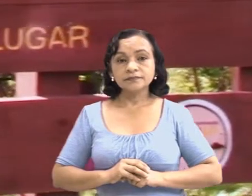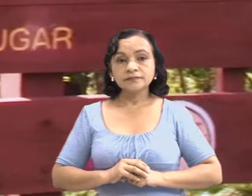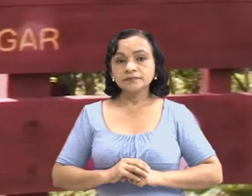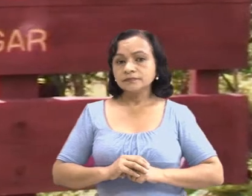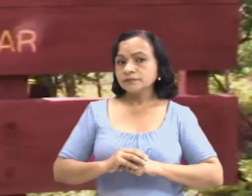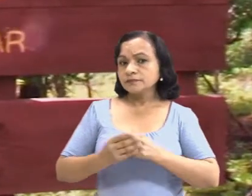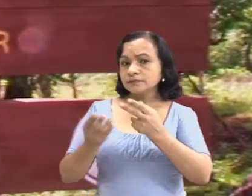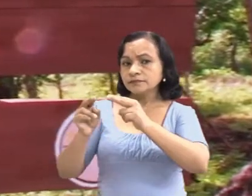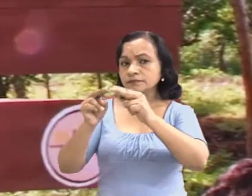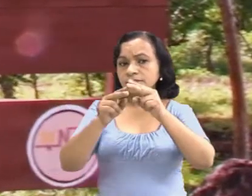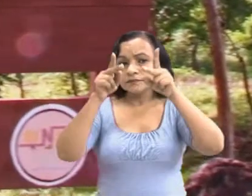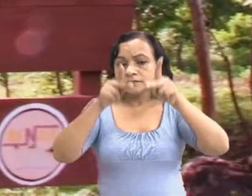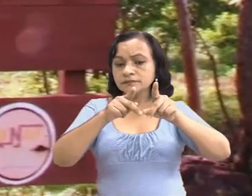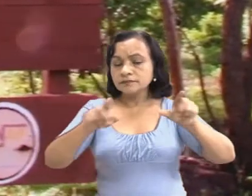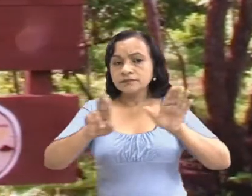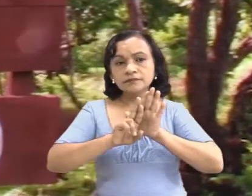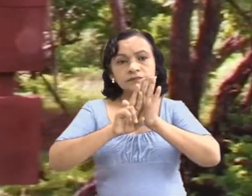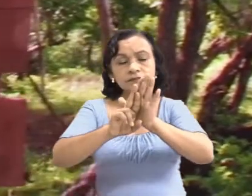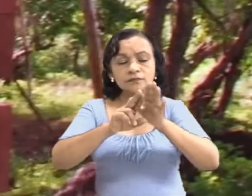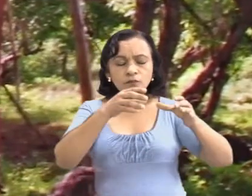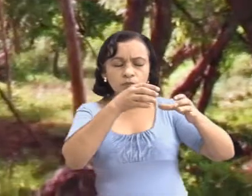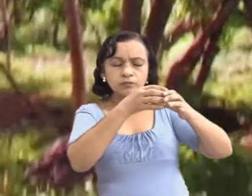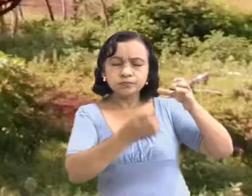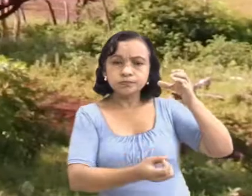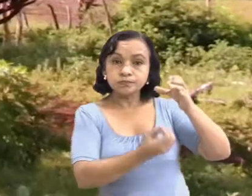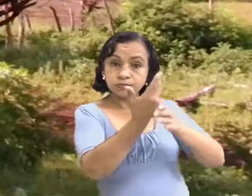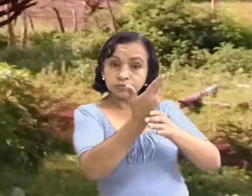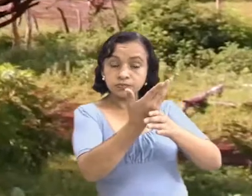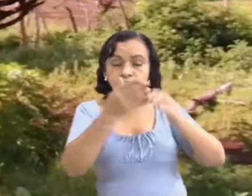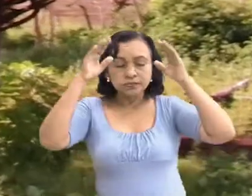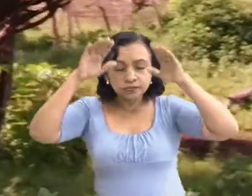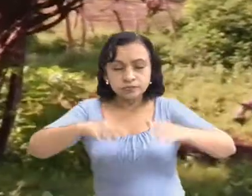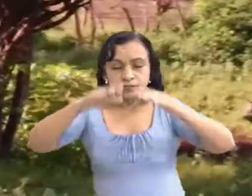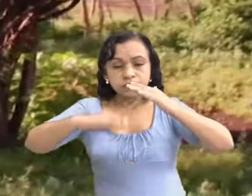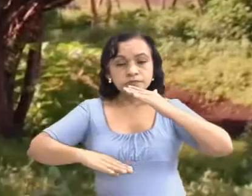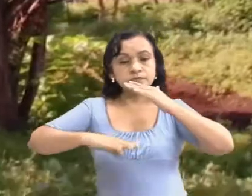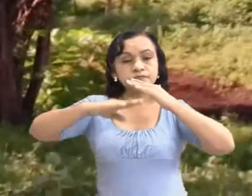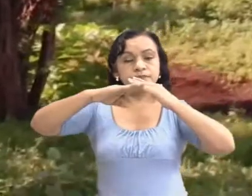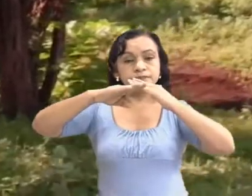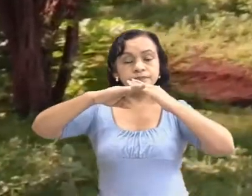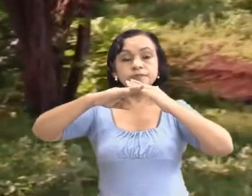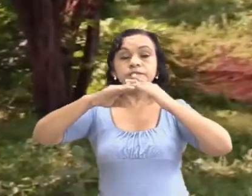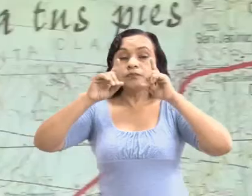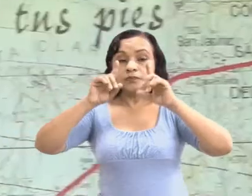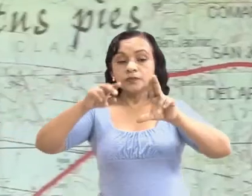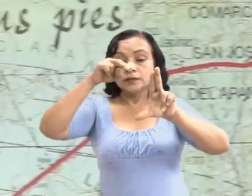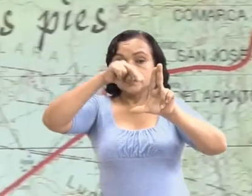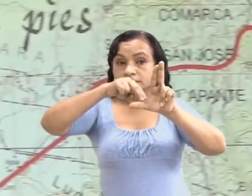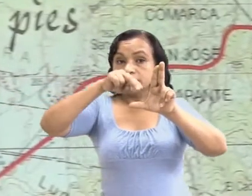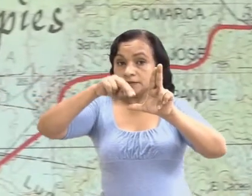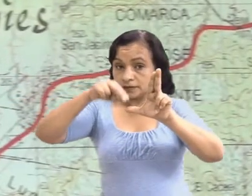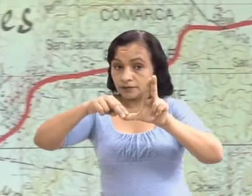Sociabilización de planes de respuesta ante posible erupción volcánica o inundaciones que viene desarrollando el Sistema Nacional para la Prevención, Mitigación y Atención a